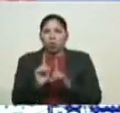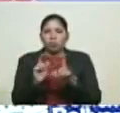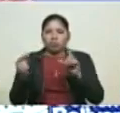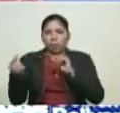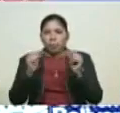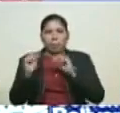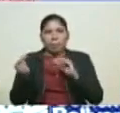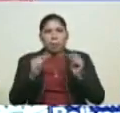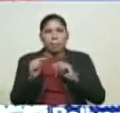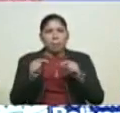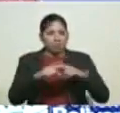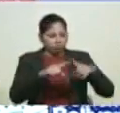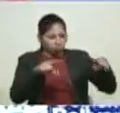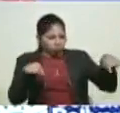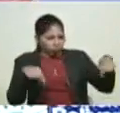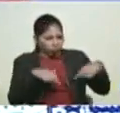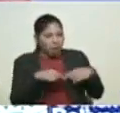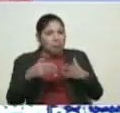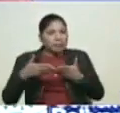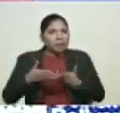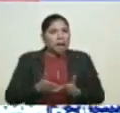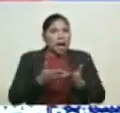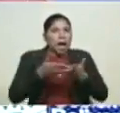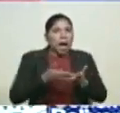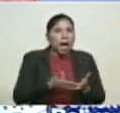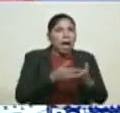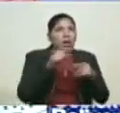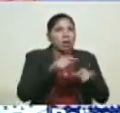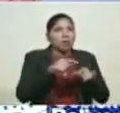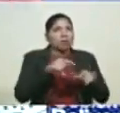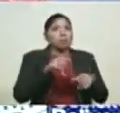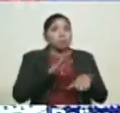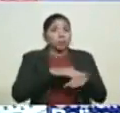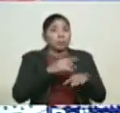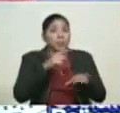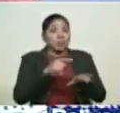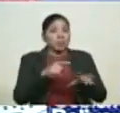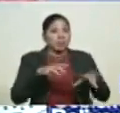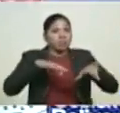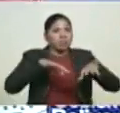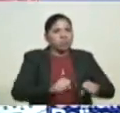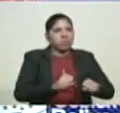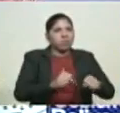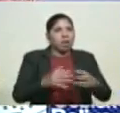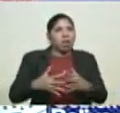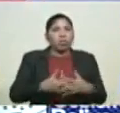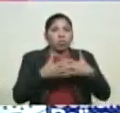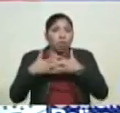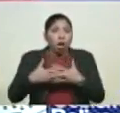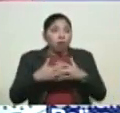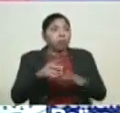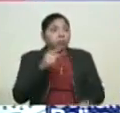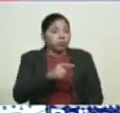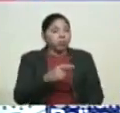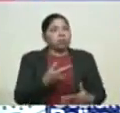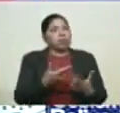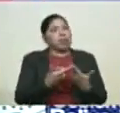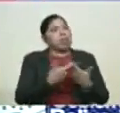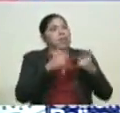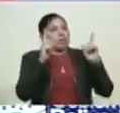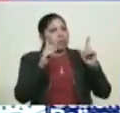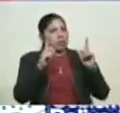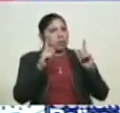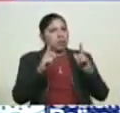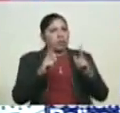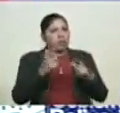cálculos de pertrechos, los barcos, los soldados para ir a liberar junto al pueblo de Puerto Rico la Isla del Encanto.